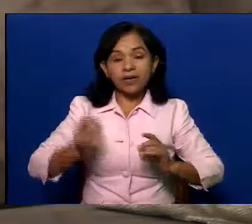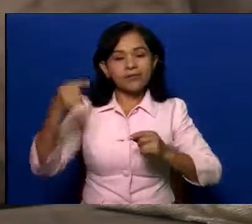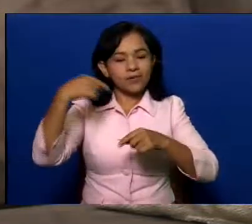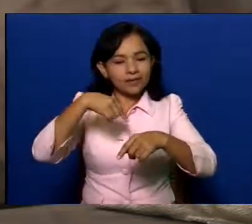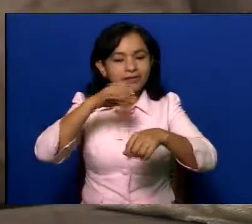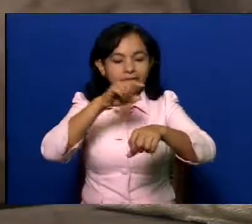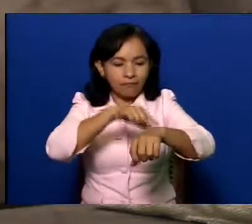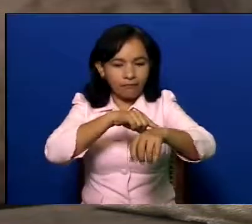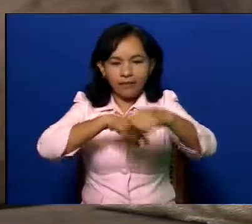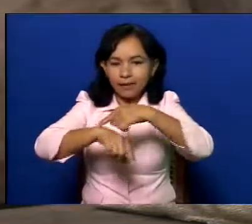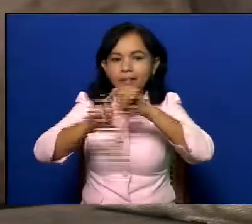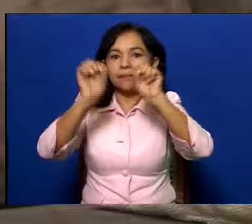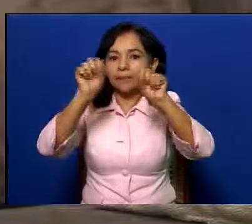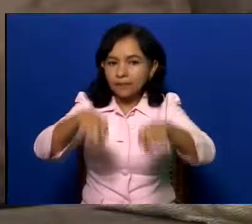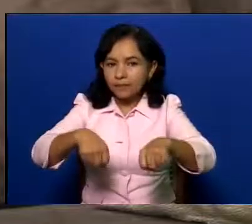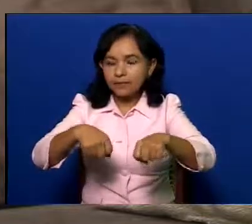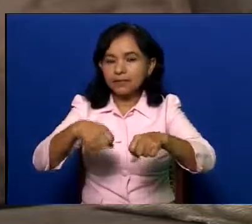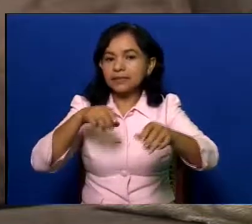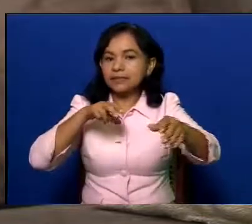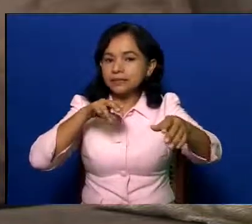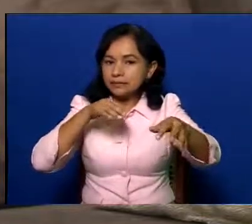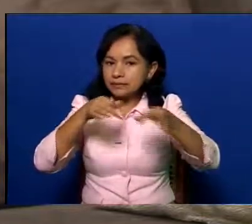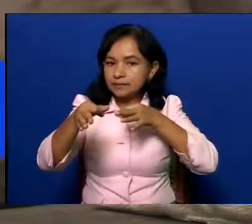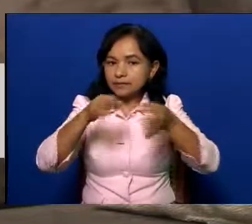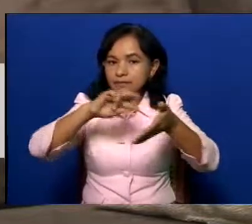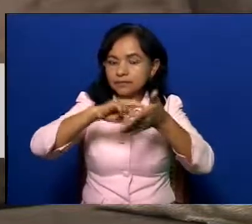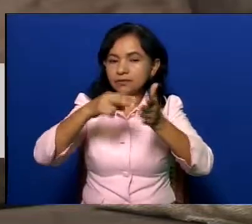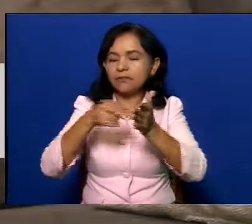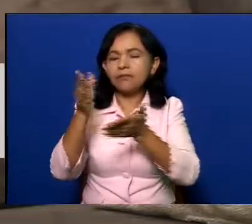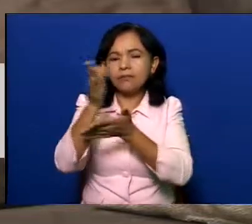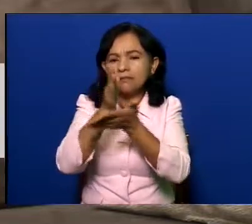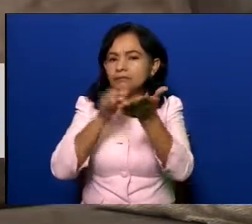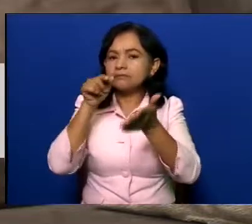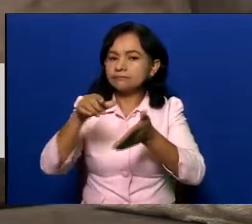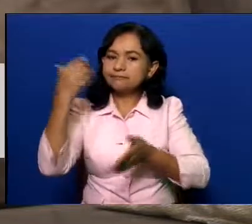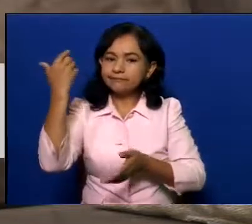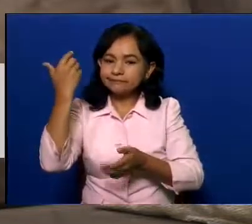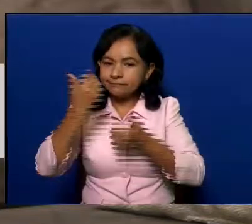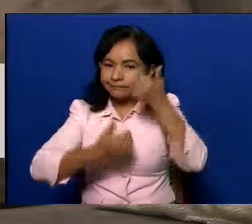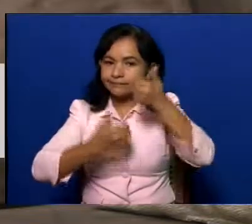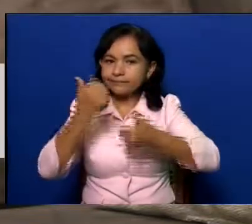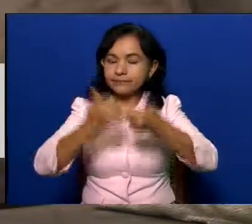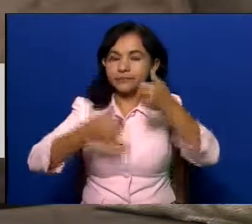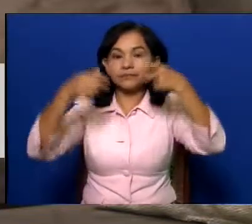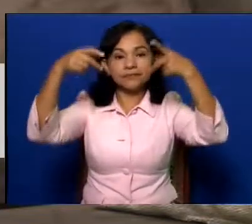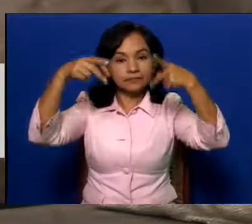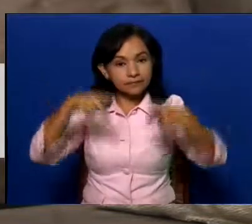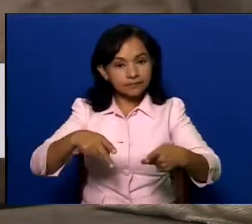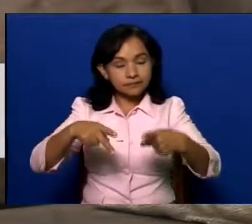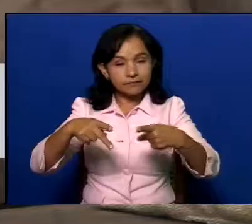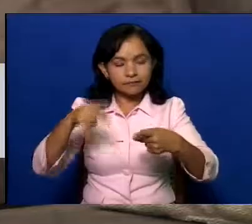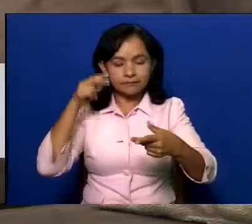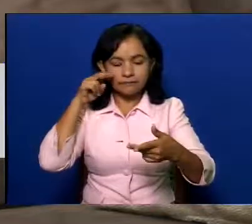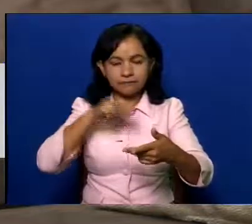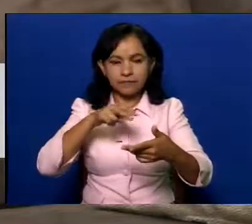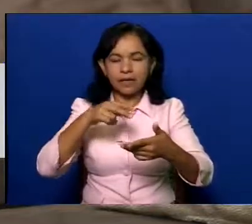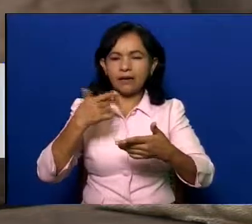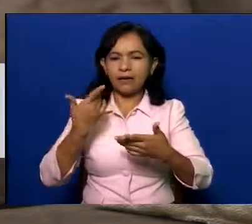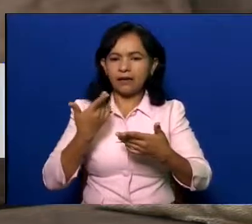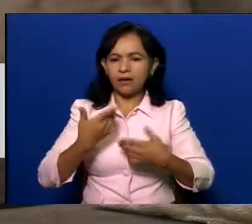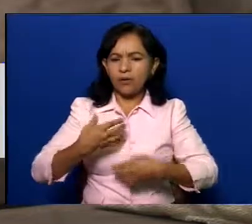y por lo tanto eso indica que hay algún problema cuando la persona detecta que tiene